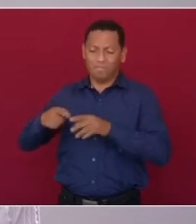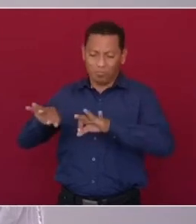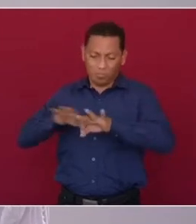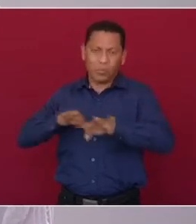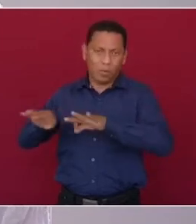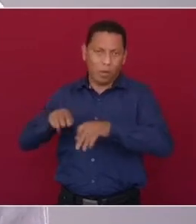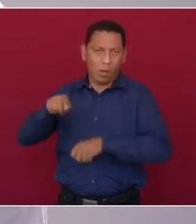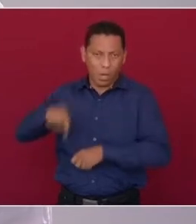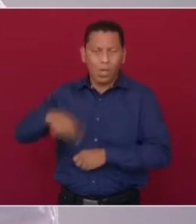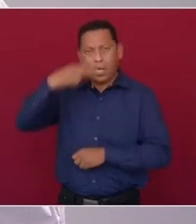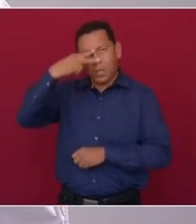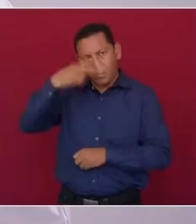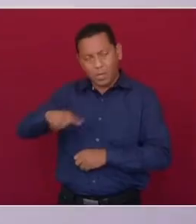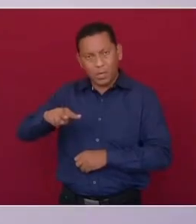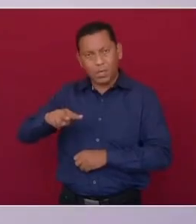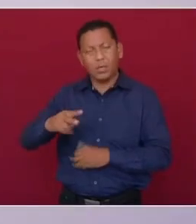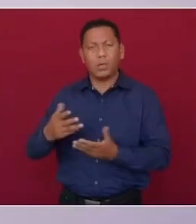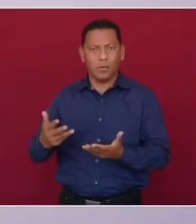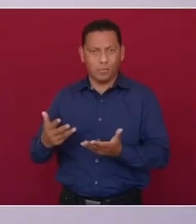Agradezco la actitud,